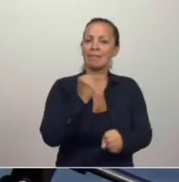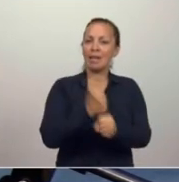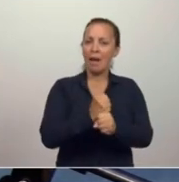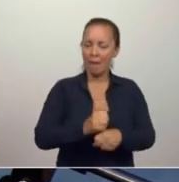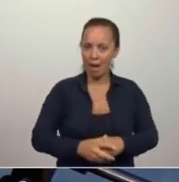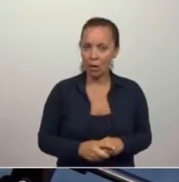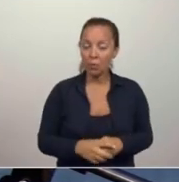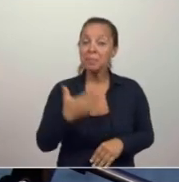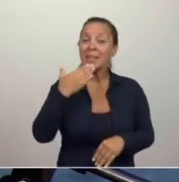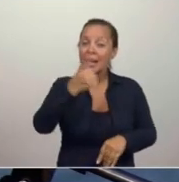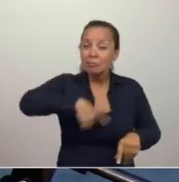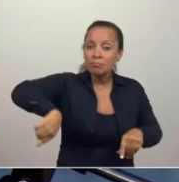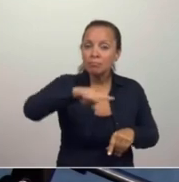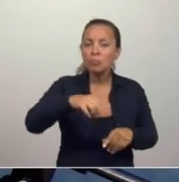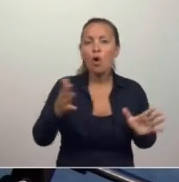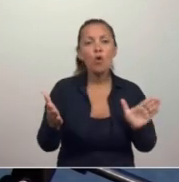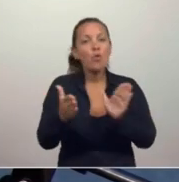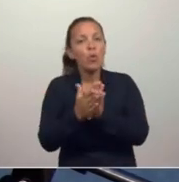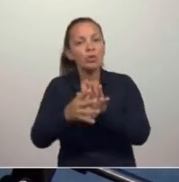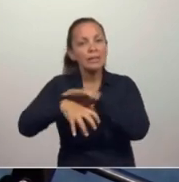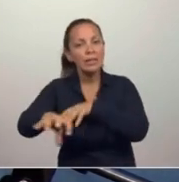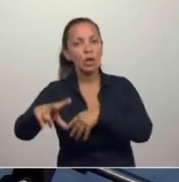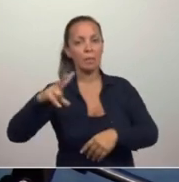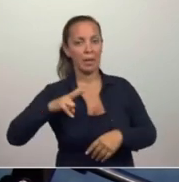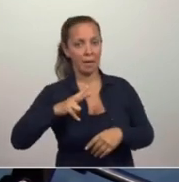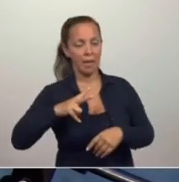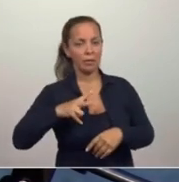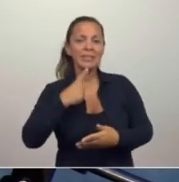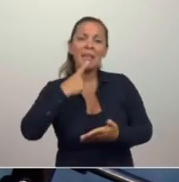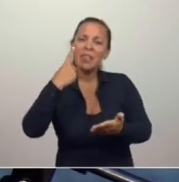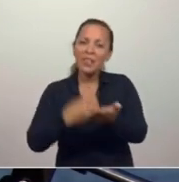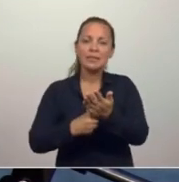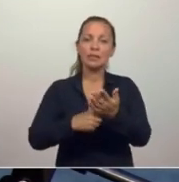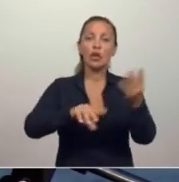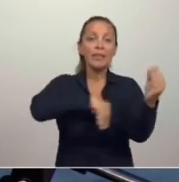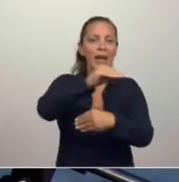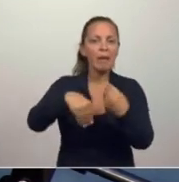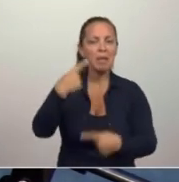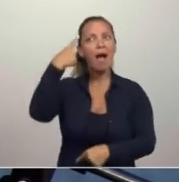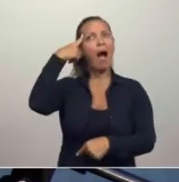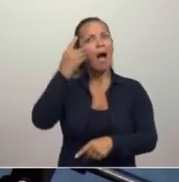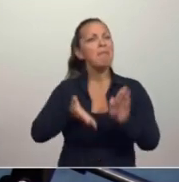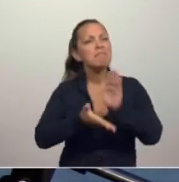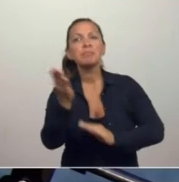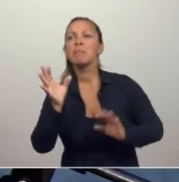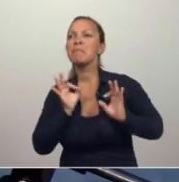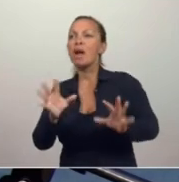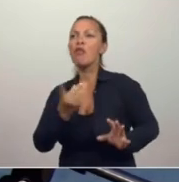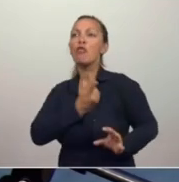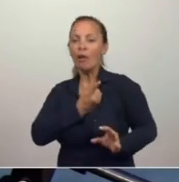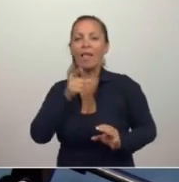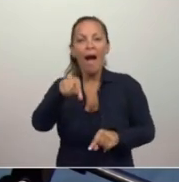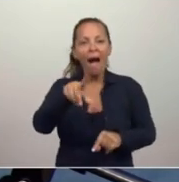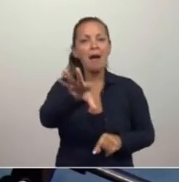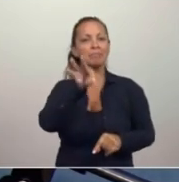logrado que junto con el sector privado y la decisión de millones de familias que prefirieron los destinos de nuestra provincia